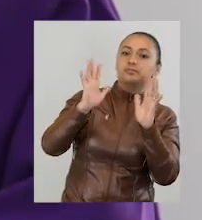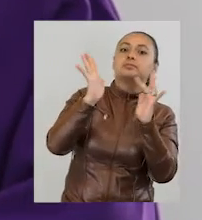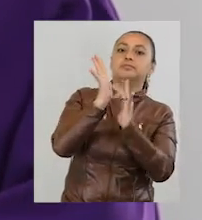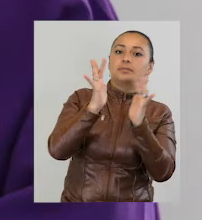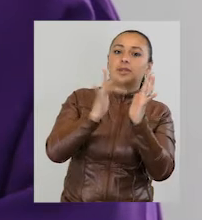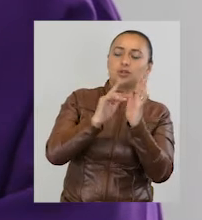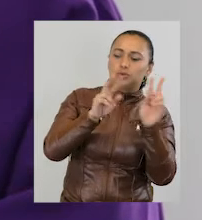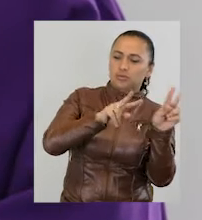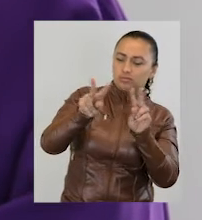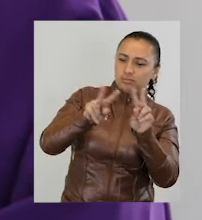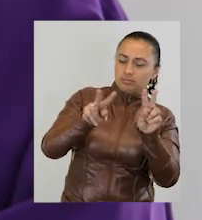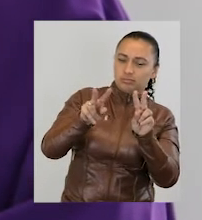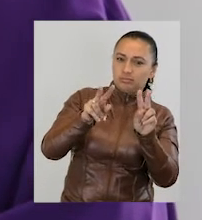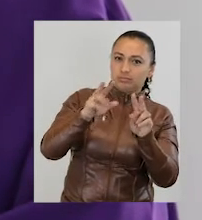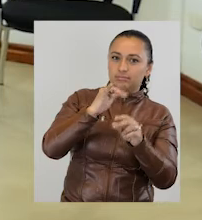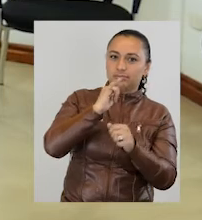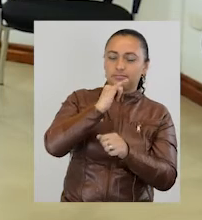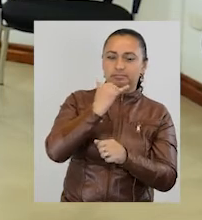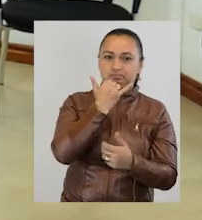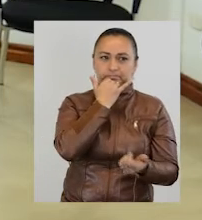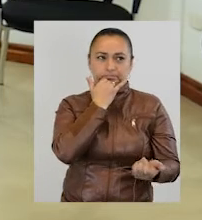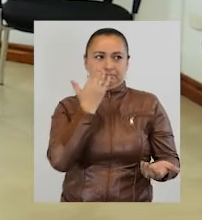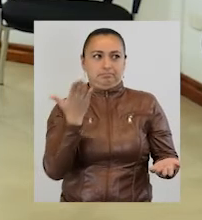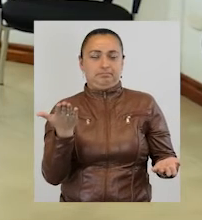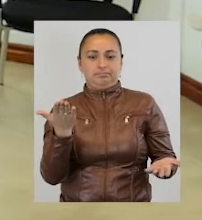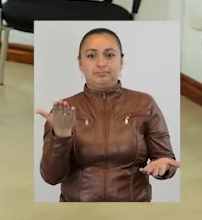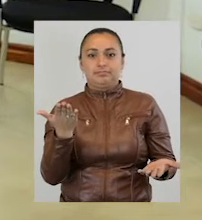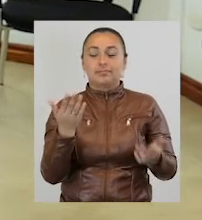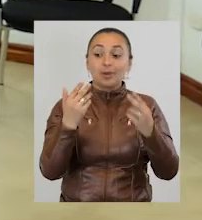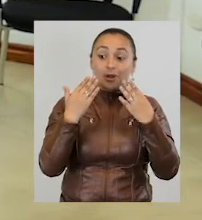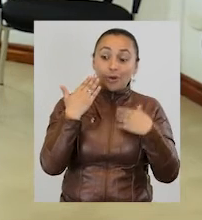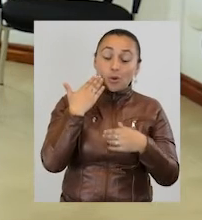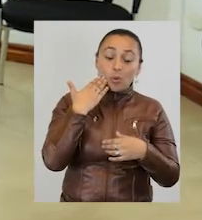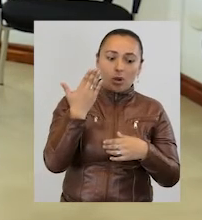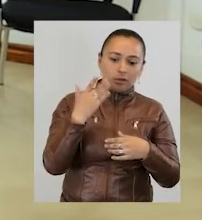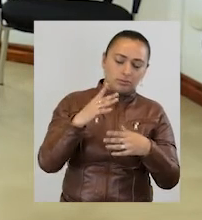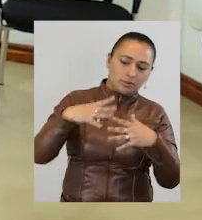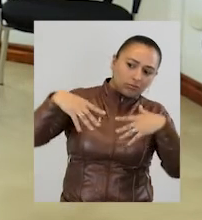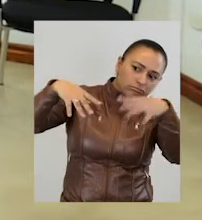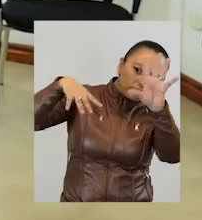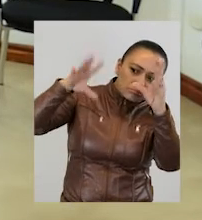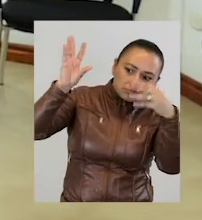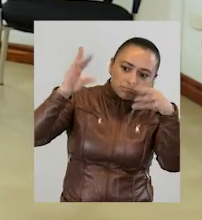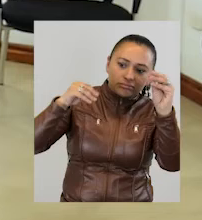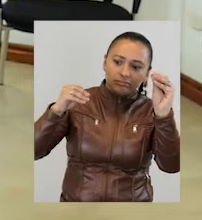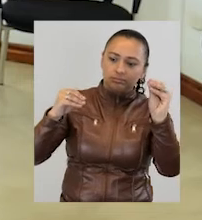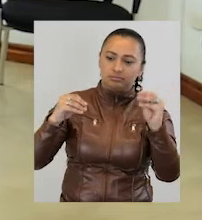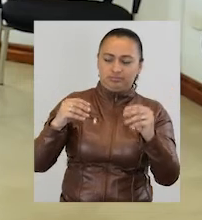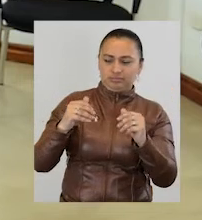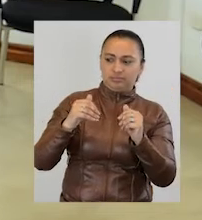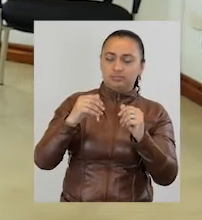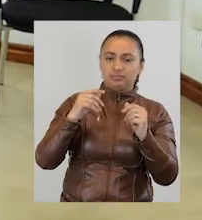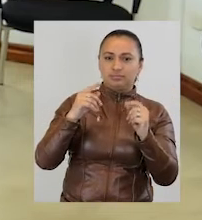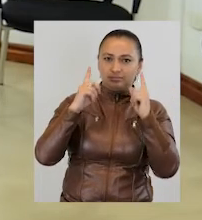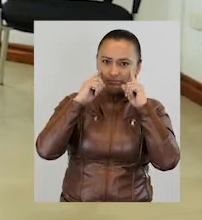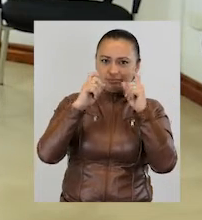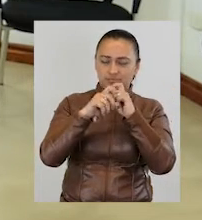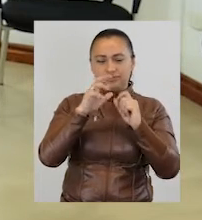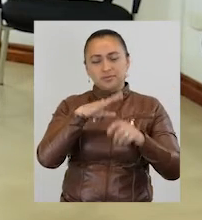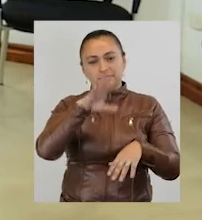vieron la gloria de Jesús y de los que estaban con él. Cuando estos se